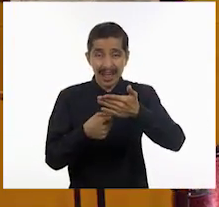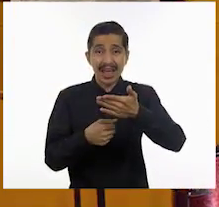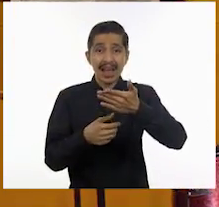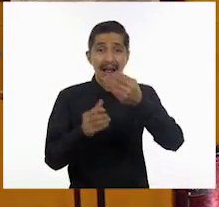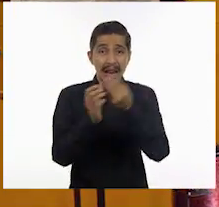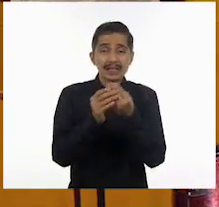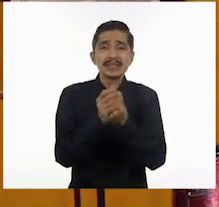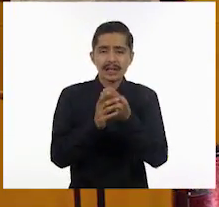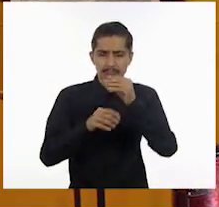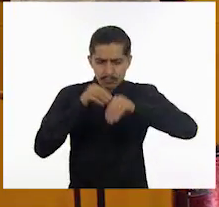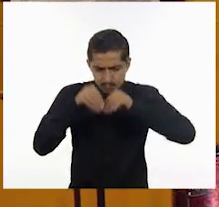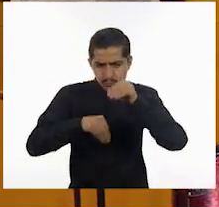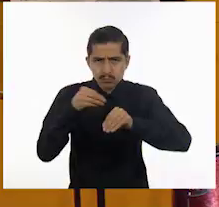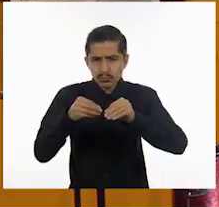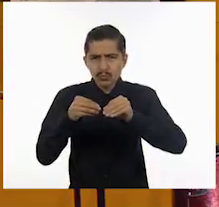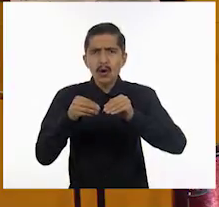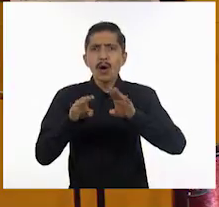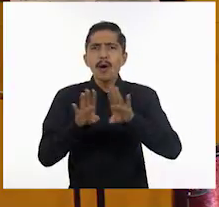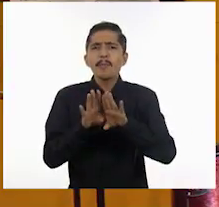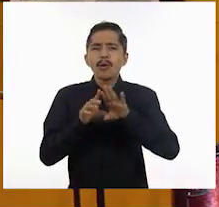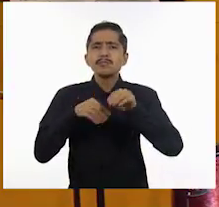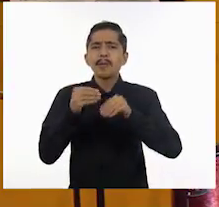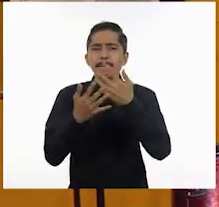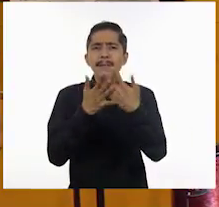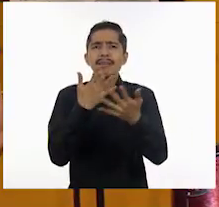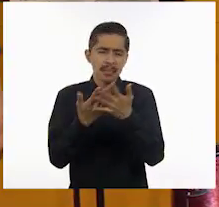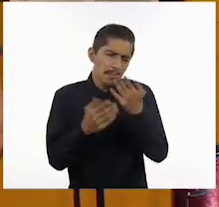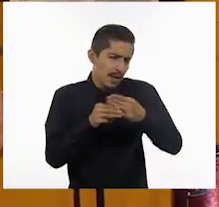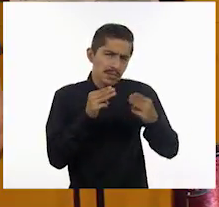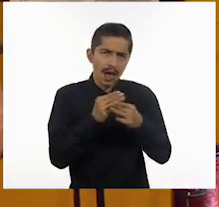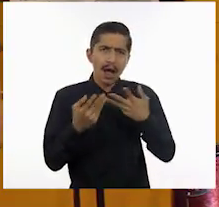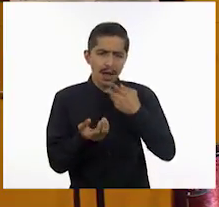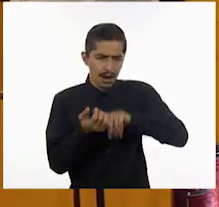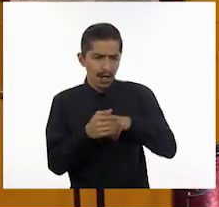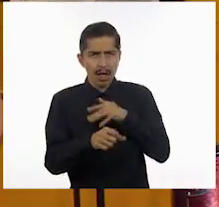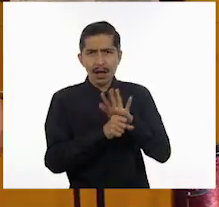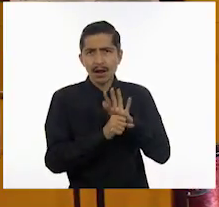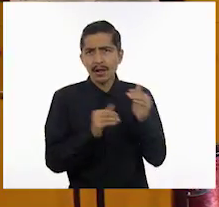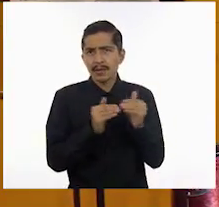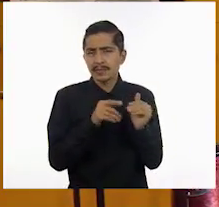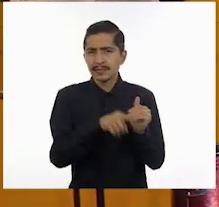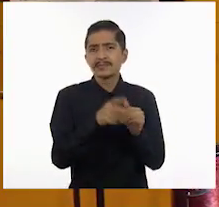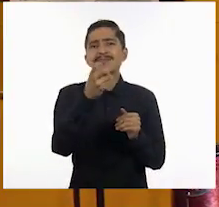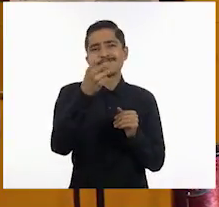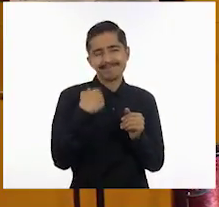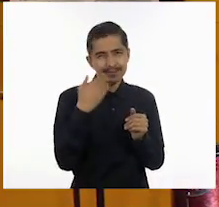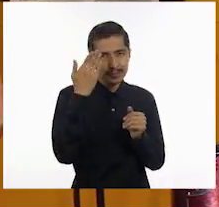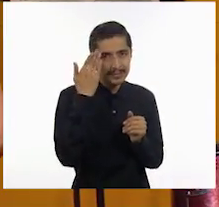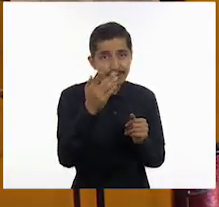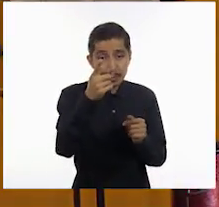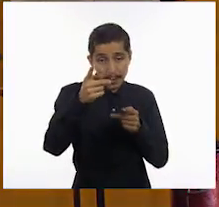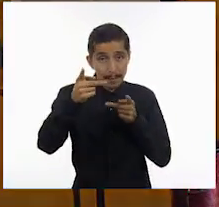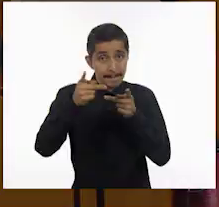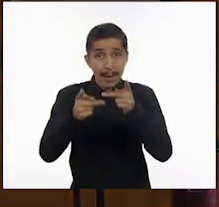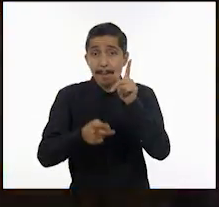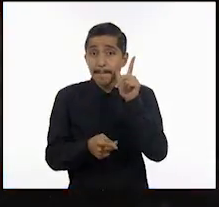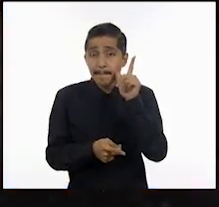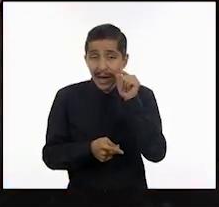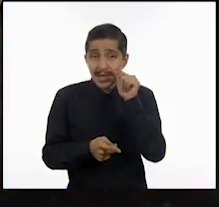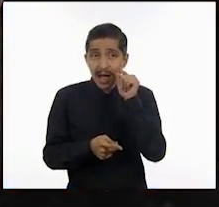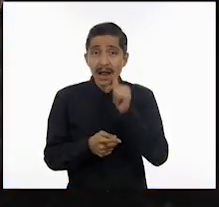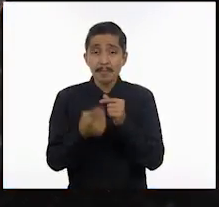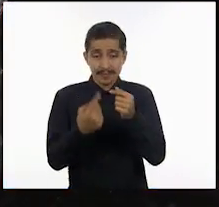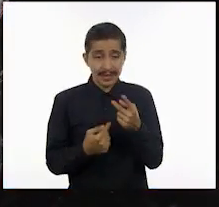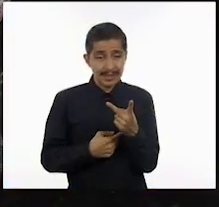a construir instrumentos con material que tenemos en casa. Entonces les pedimos que tengan preparados para mañana